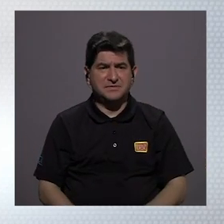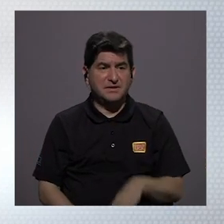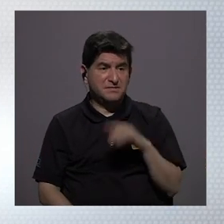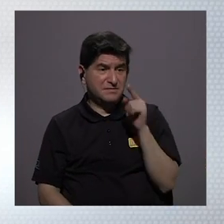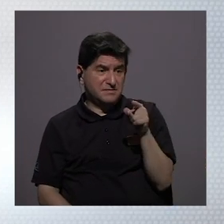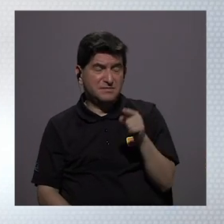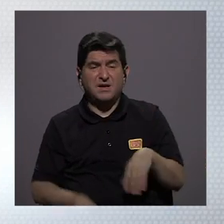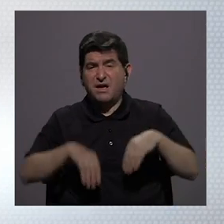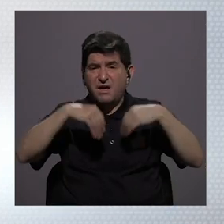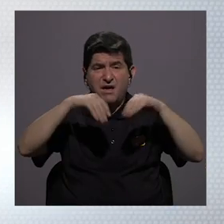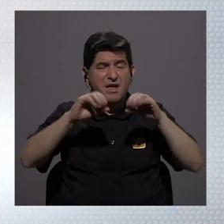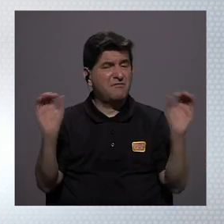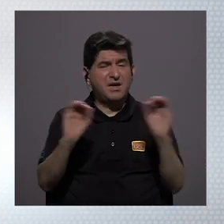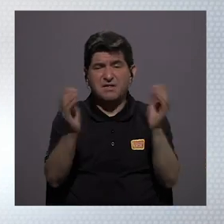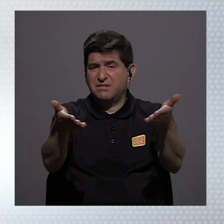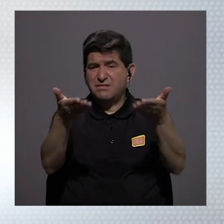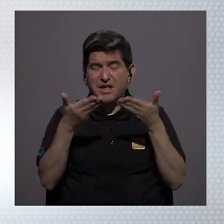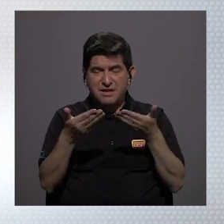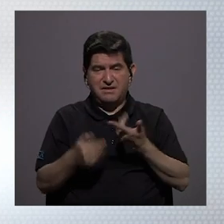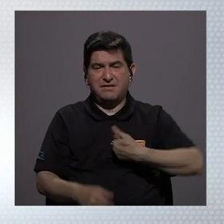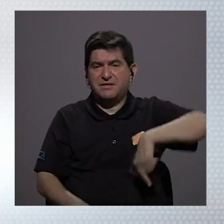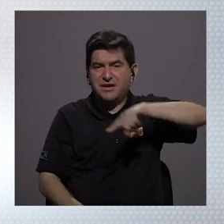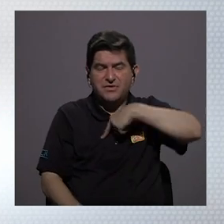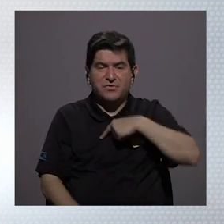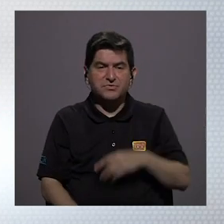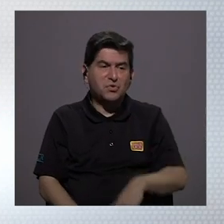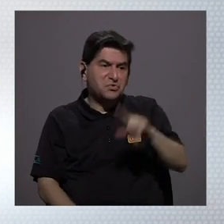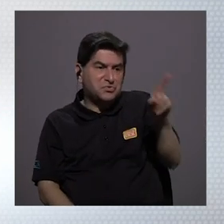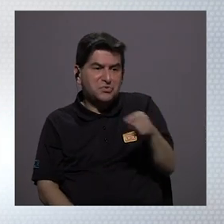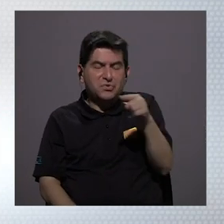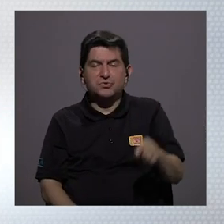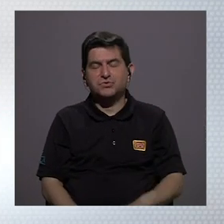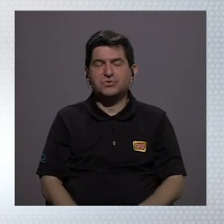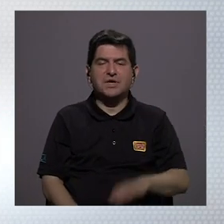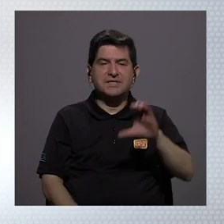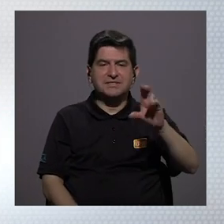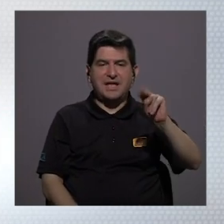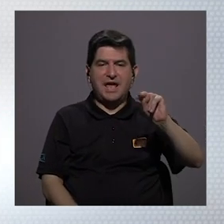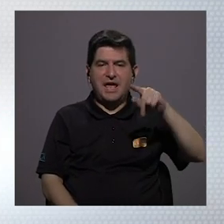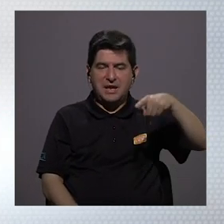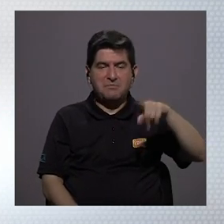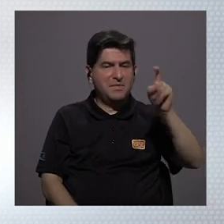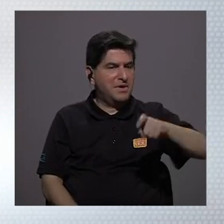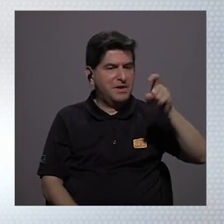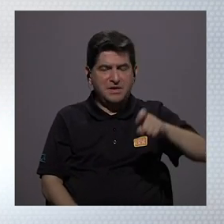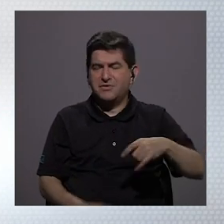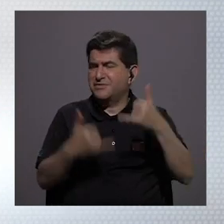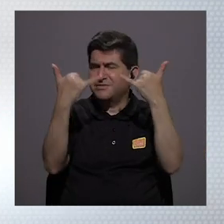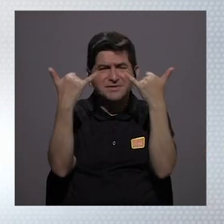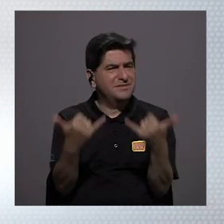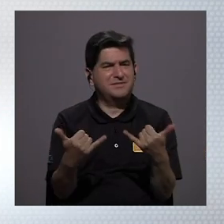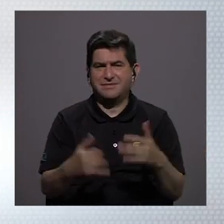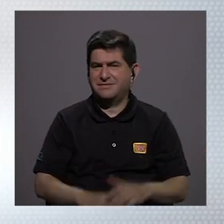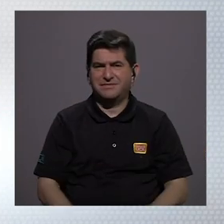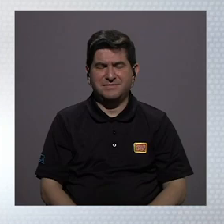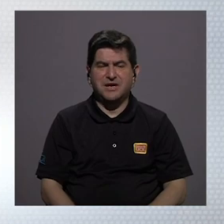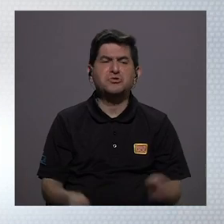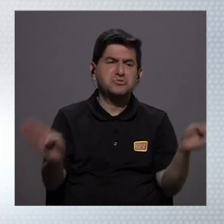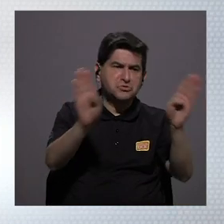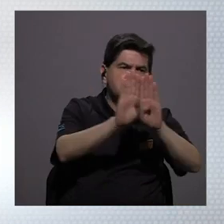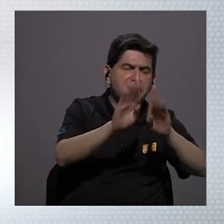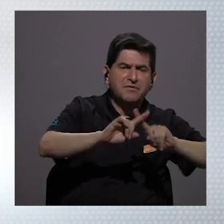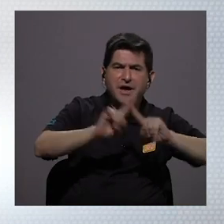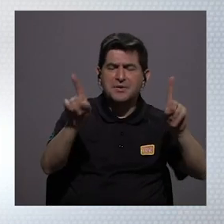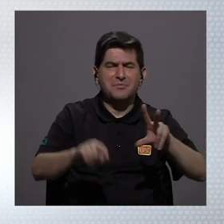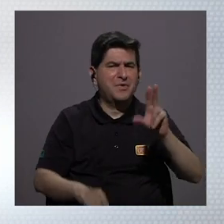chiquiticas, la venta no nos va a dar nada, nos vamos a deshacer. El Consejo de Producción yo creo que ya no lo necesitamos como tal. Uh-huh. Bueno, entonces cerrémoslo,